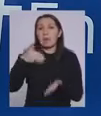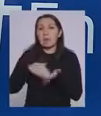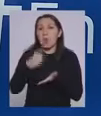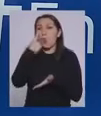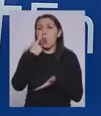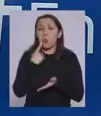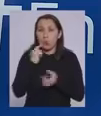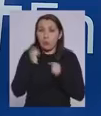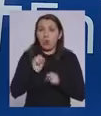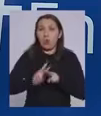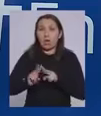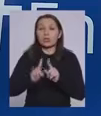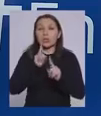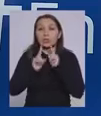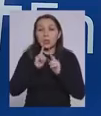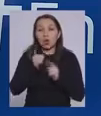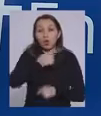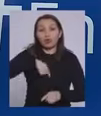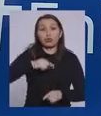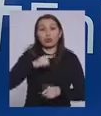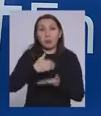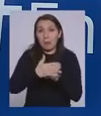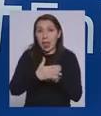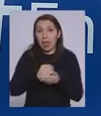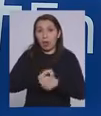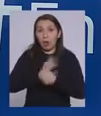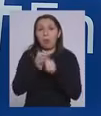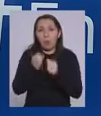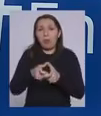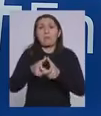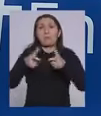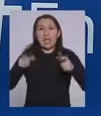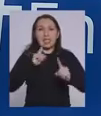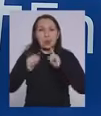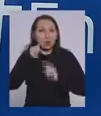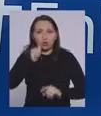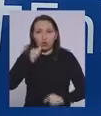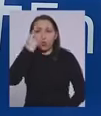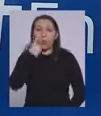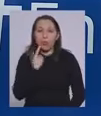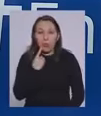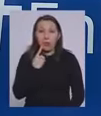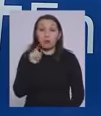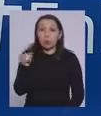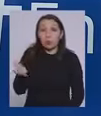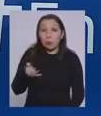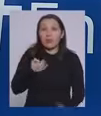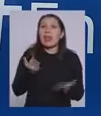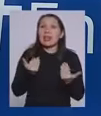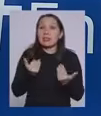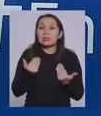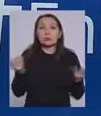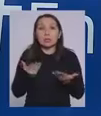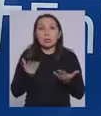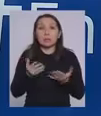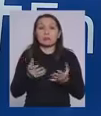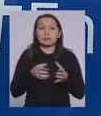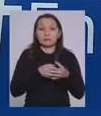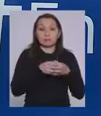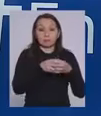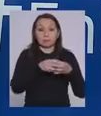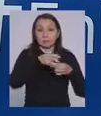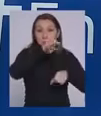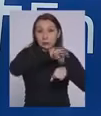vamos a seguir creciendo de acuerdo a nuestro plan de coronavirus. Pero también, como ustedes lo mencionó, necesitamos que los equipos de